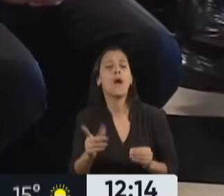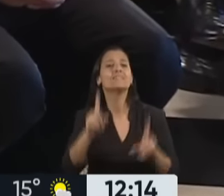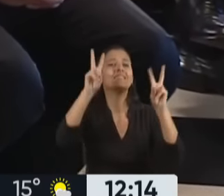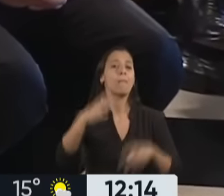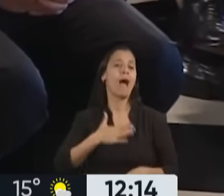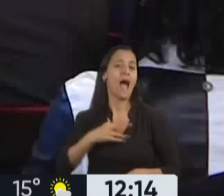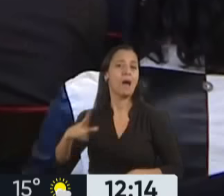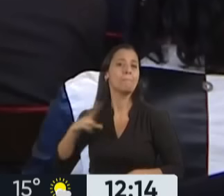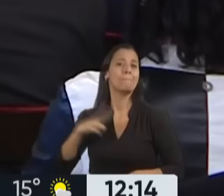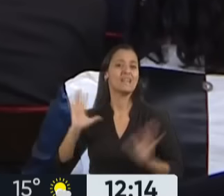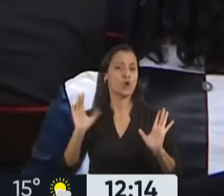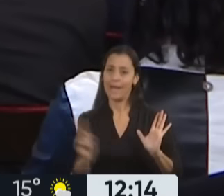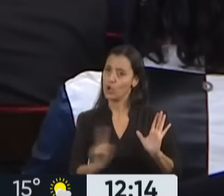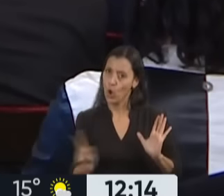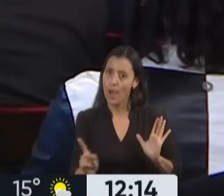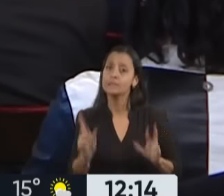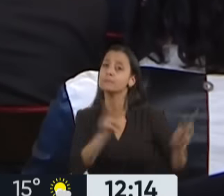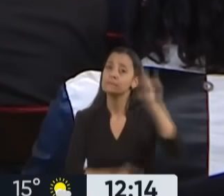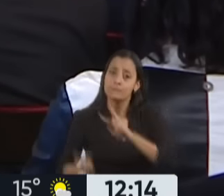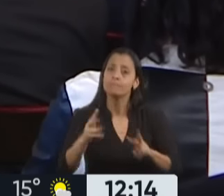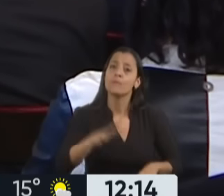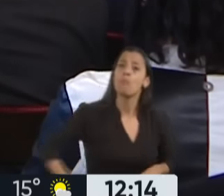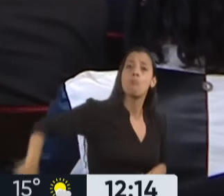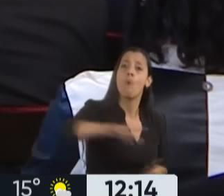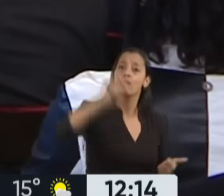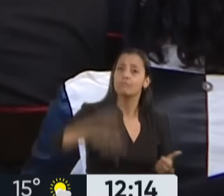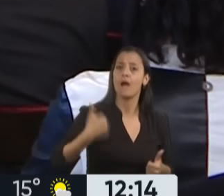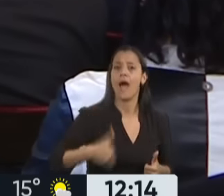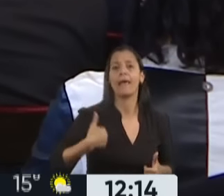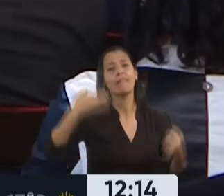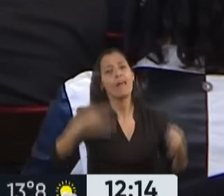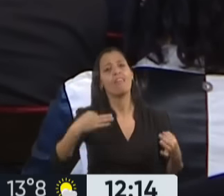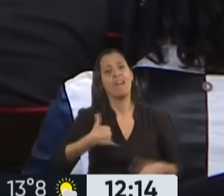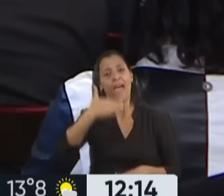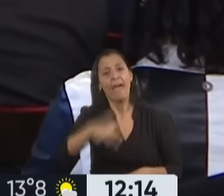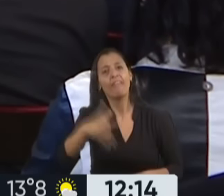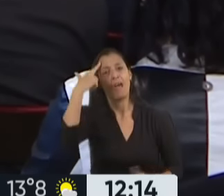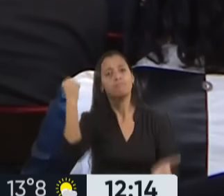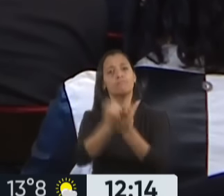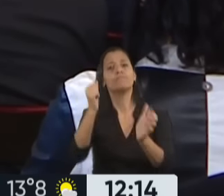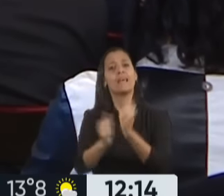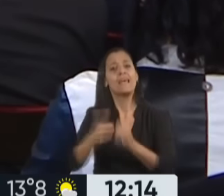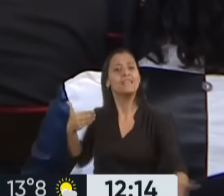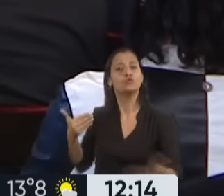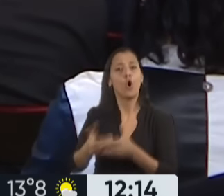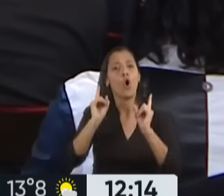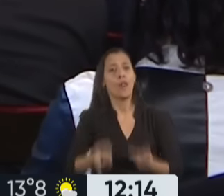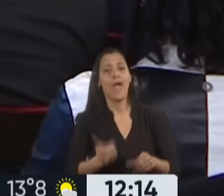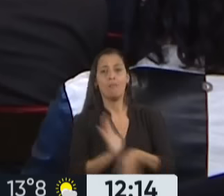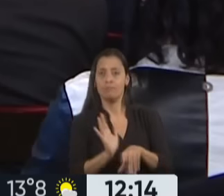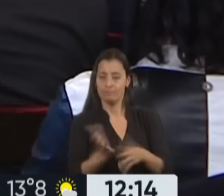particular, sino del derecho del pueblo argentino de tener debidamente acreditada su historia y valorada sus